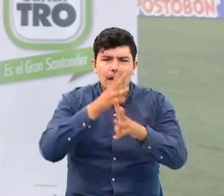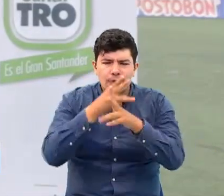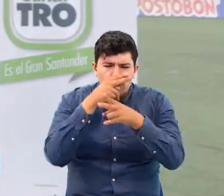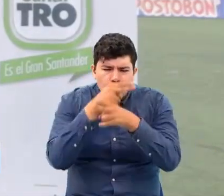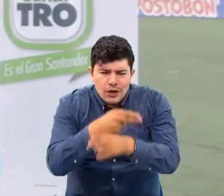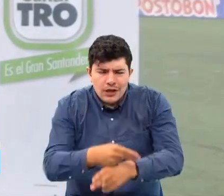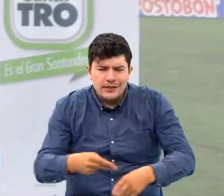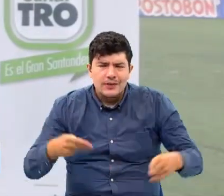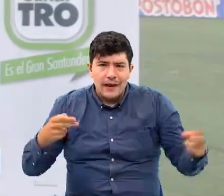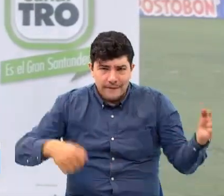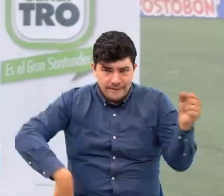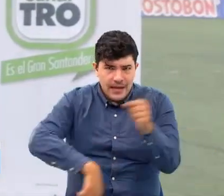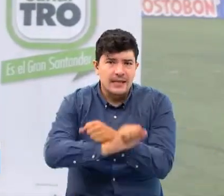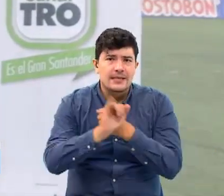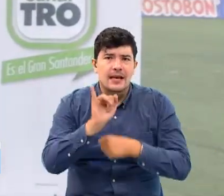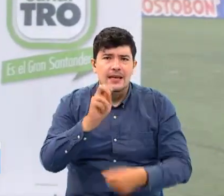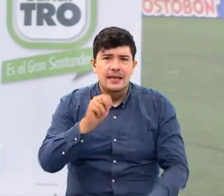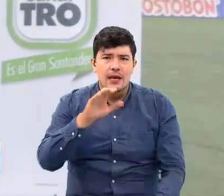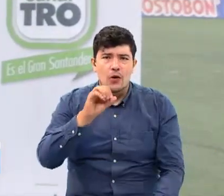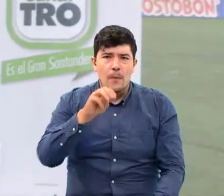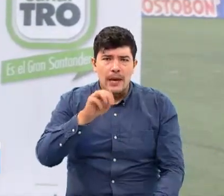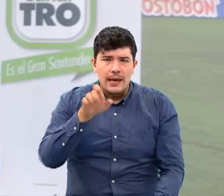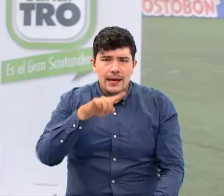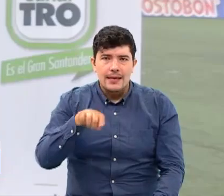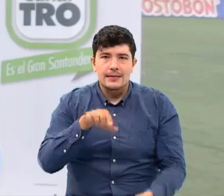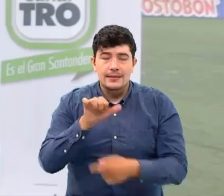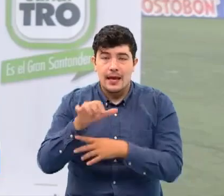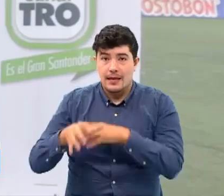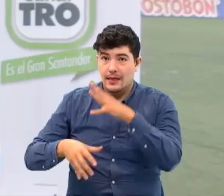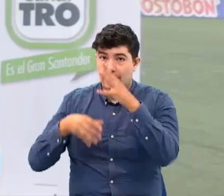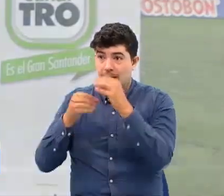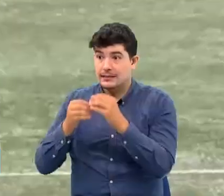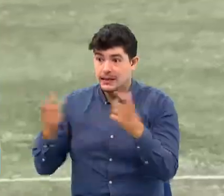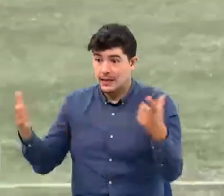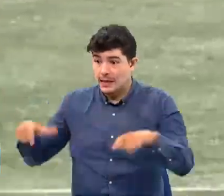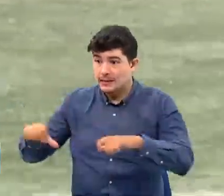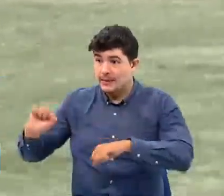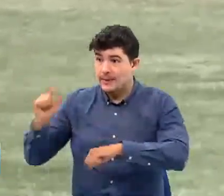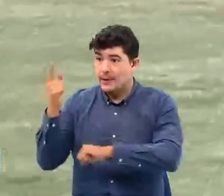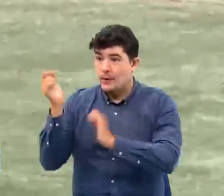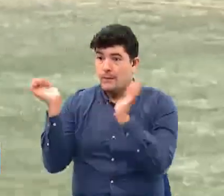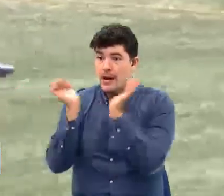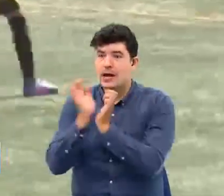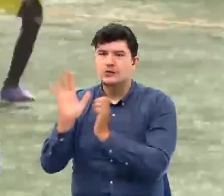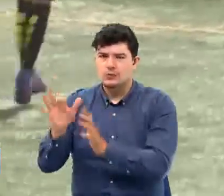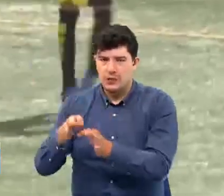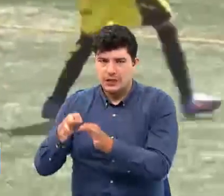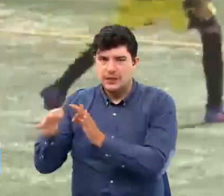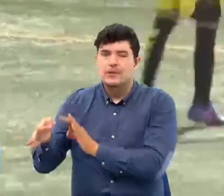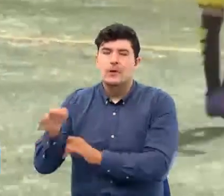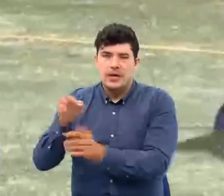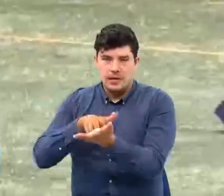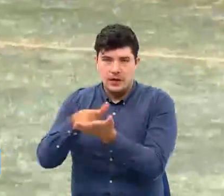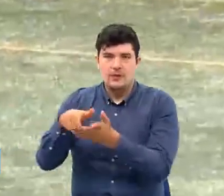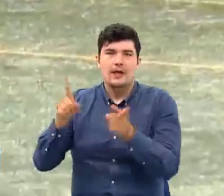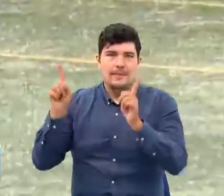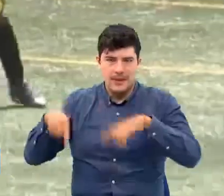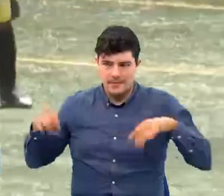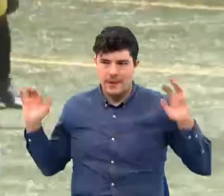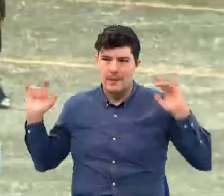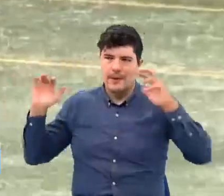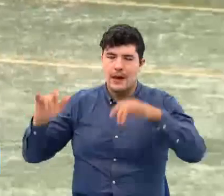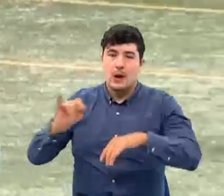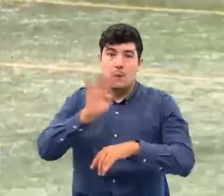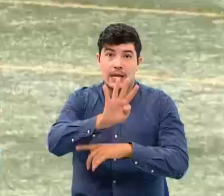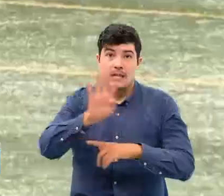en este escenario se cumplirá y también en la cancha primero de mayo de girón serán 44 equipos de 4 países